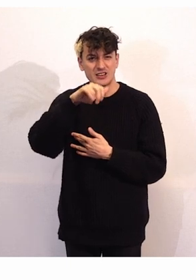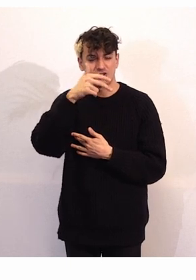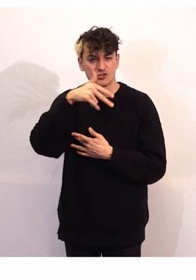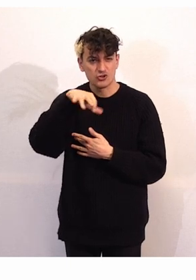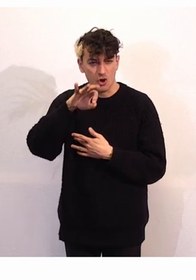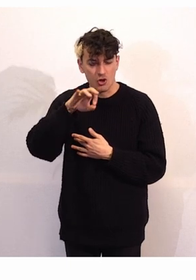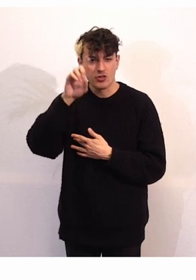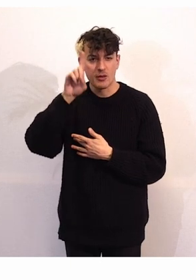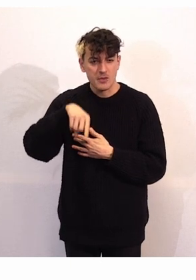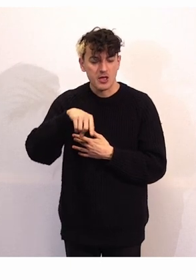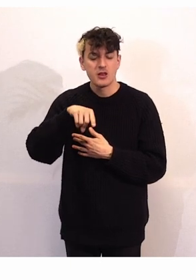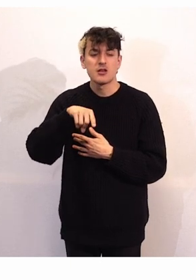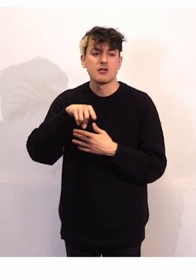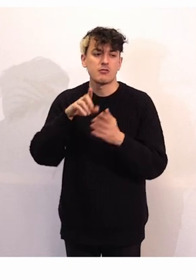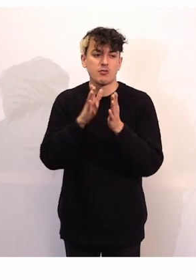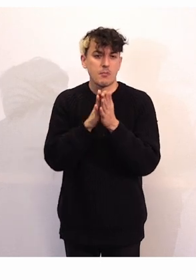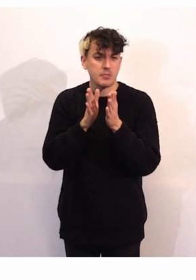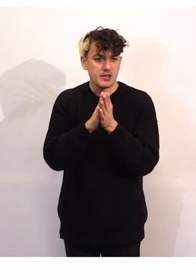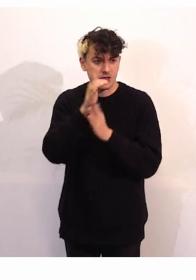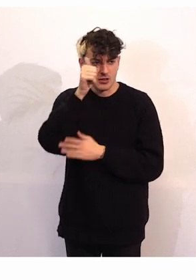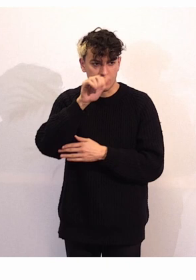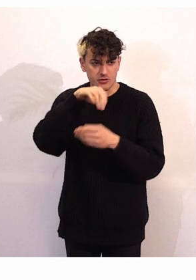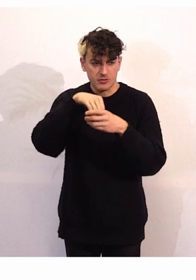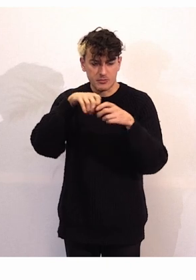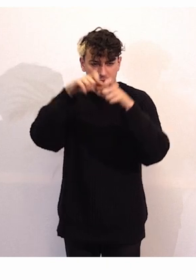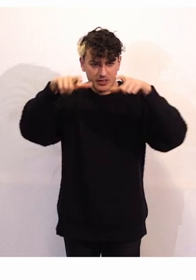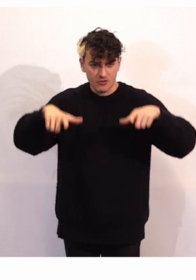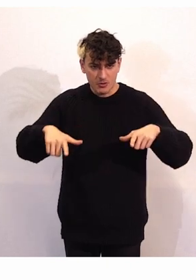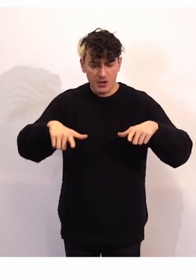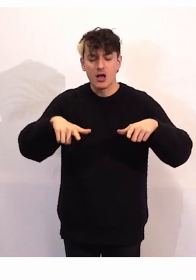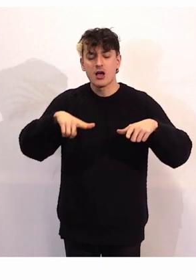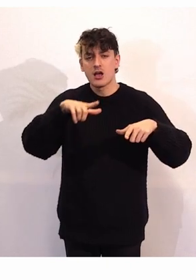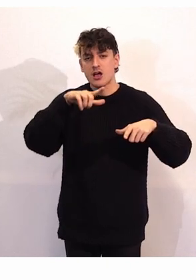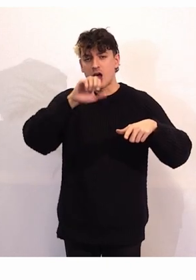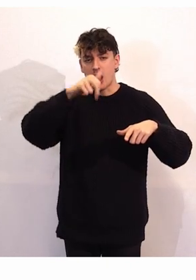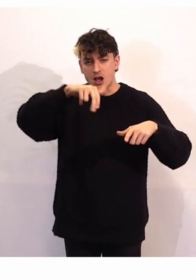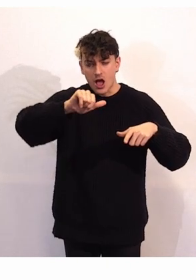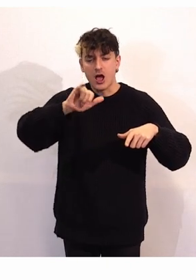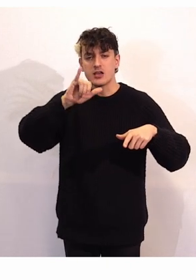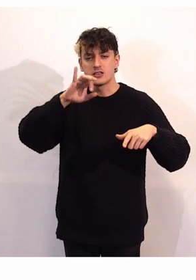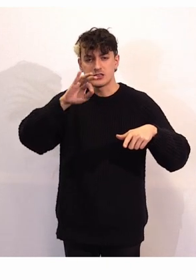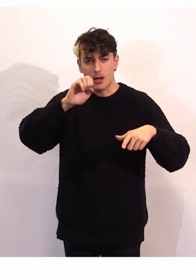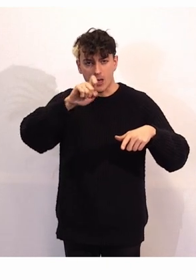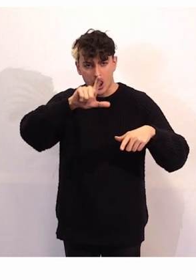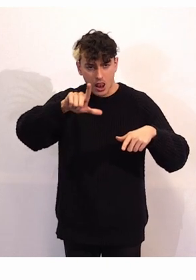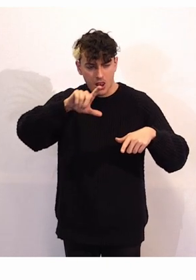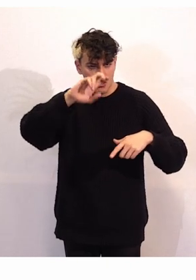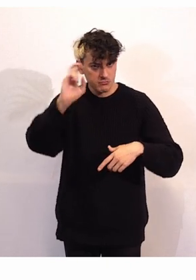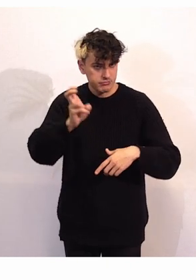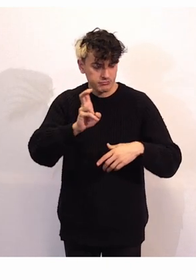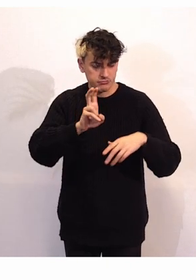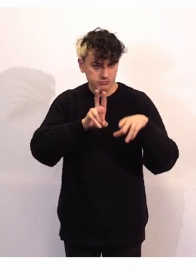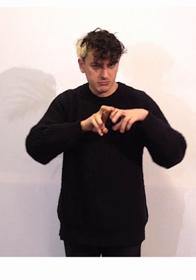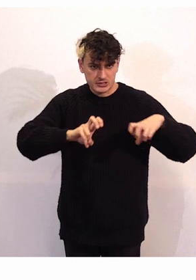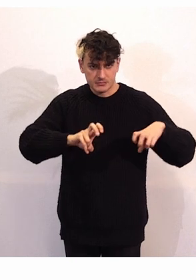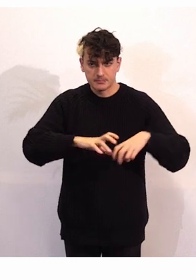Plena Inclusión, nuestro compañero de la plataforma, Ana Isabel, y Tono, que modera esta mesa.